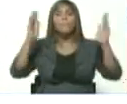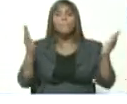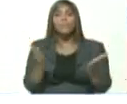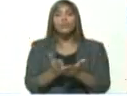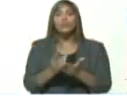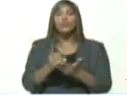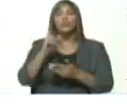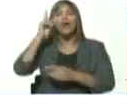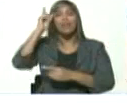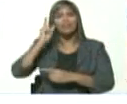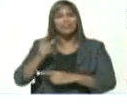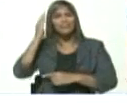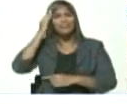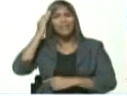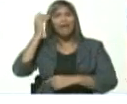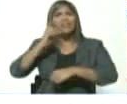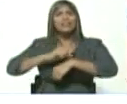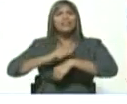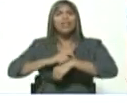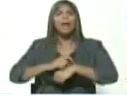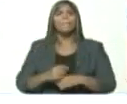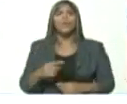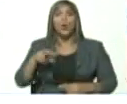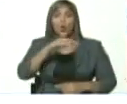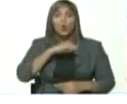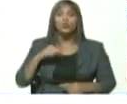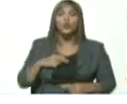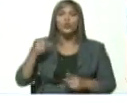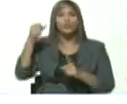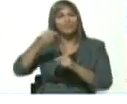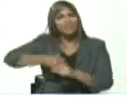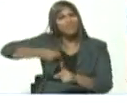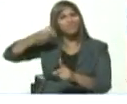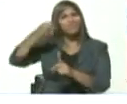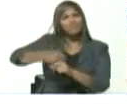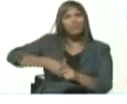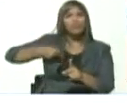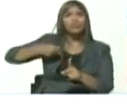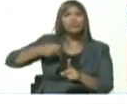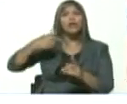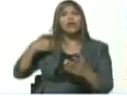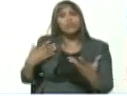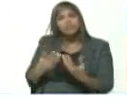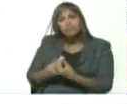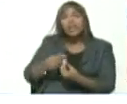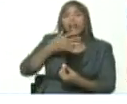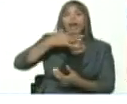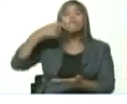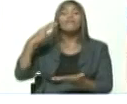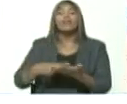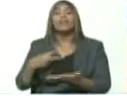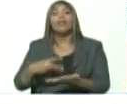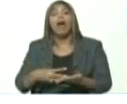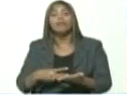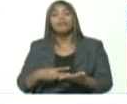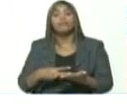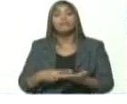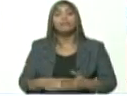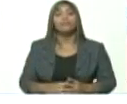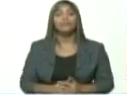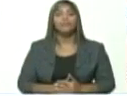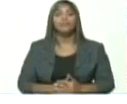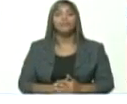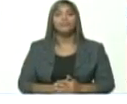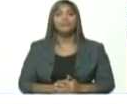perfectos. Y nosotros vamos en batalla con la lanza de la verdad, abriendo camino,